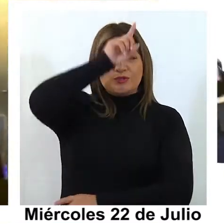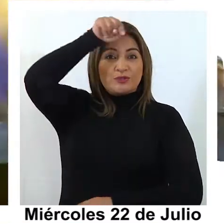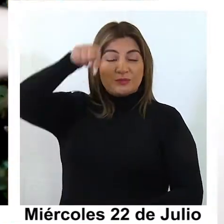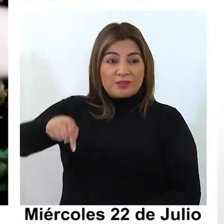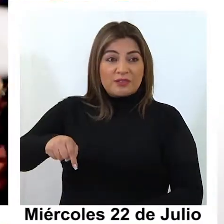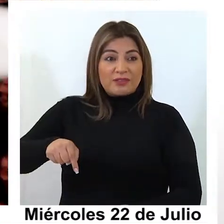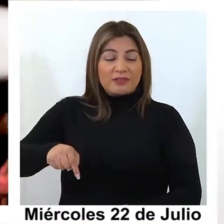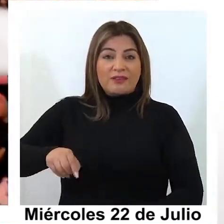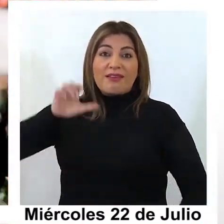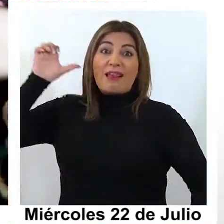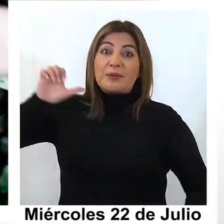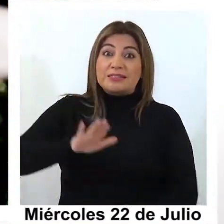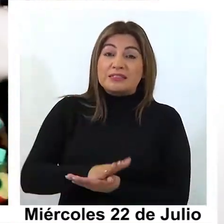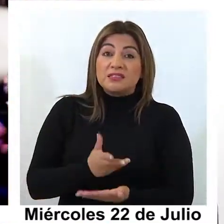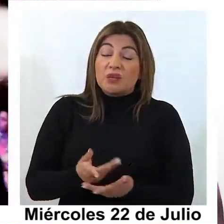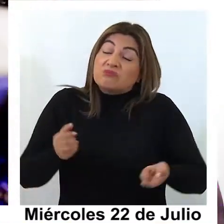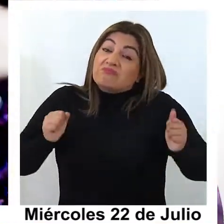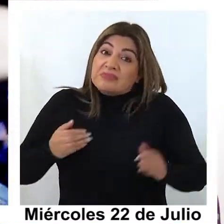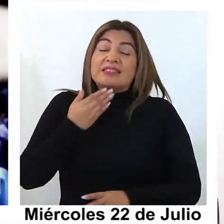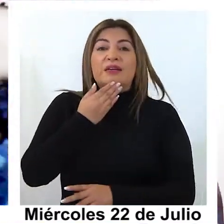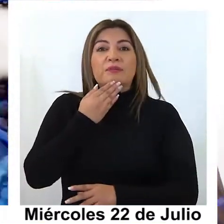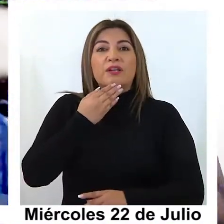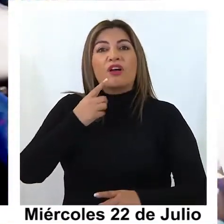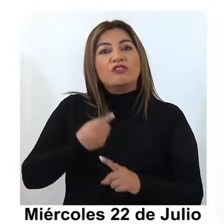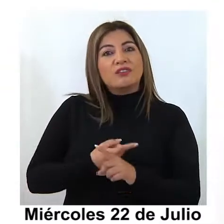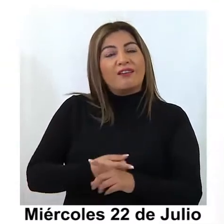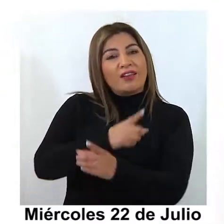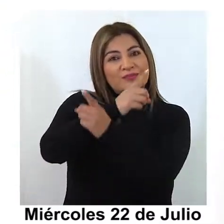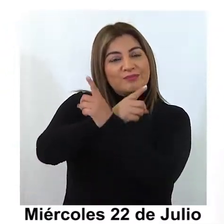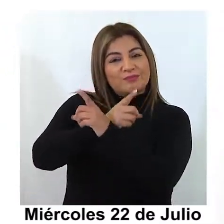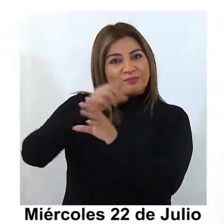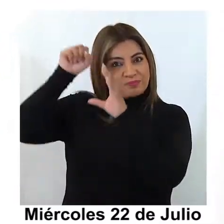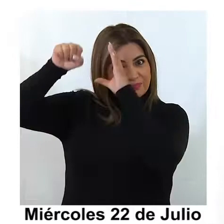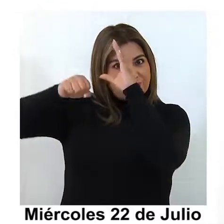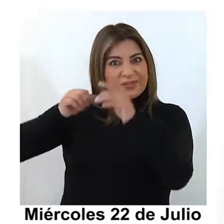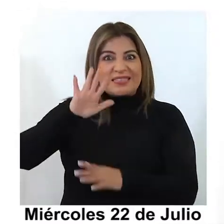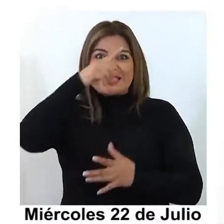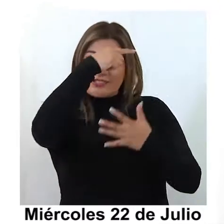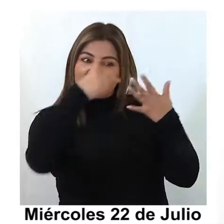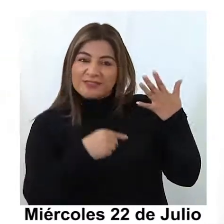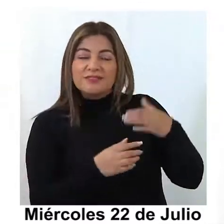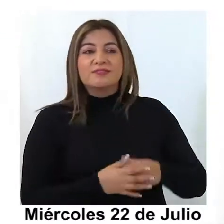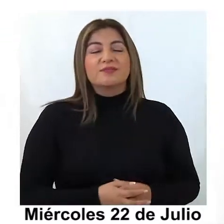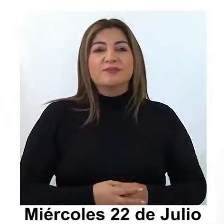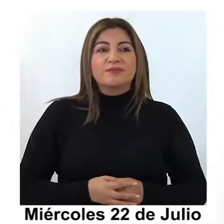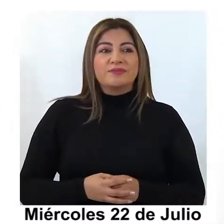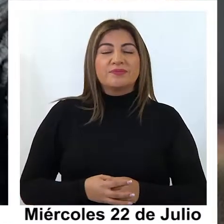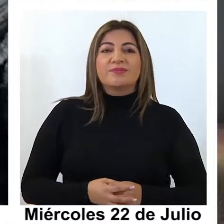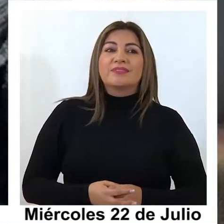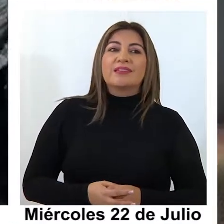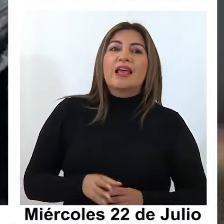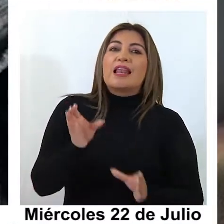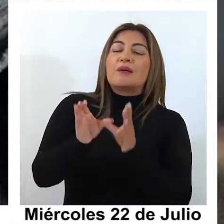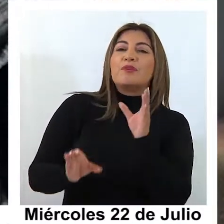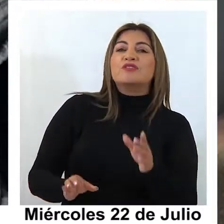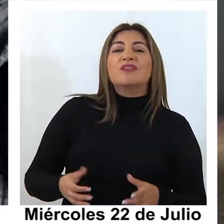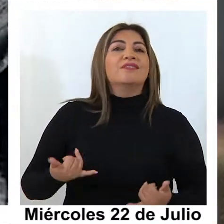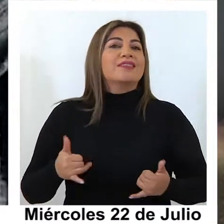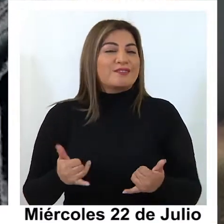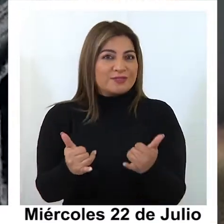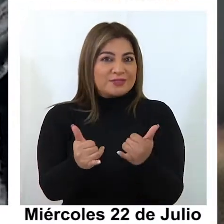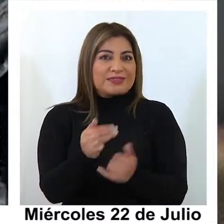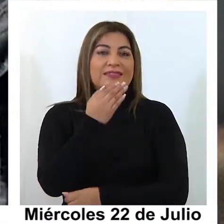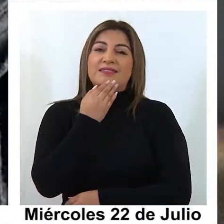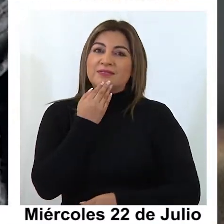y si la emergencia sanitaria lo permite, grabar un videoclip de alguno de los cinco temas. Tocar en vivo las canciones, que la gente las pueda disfrutar